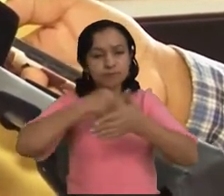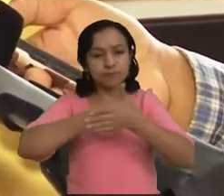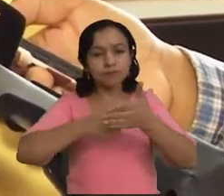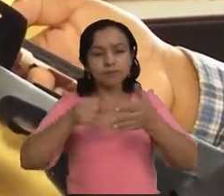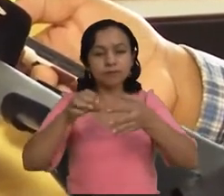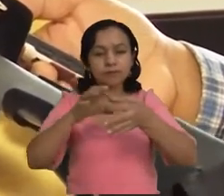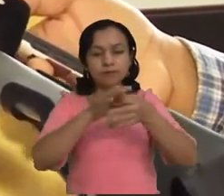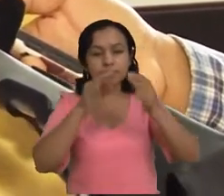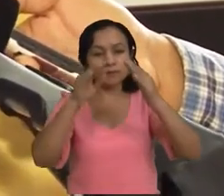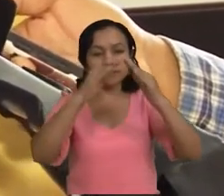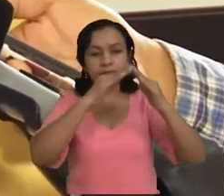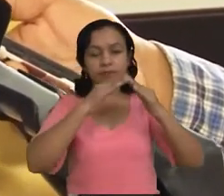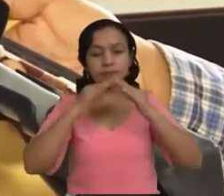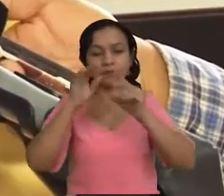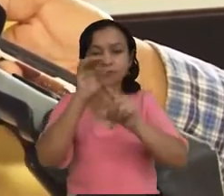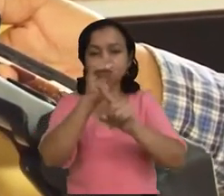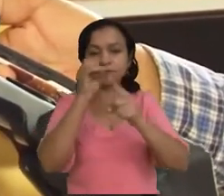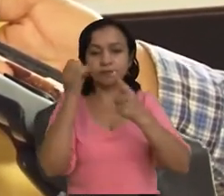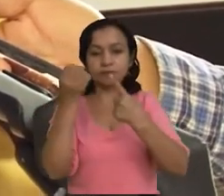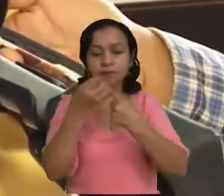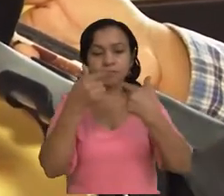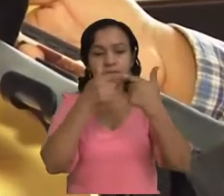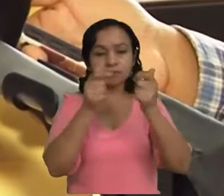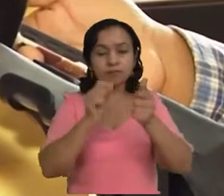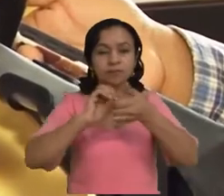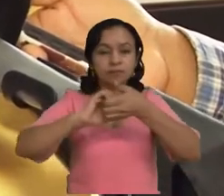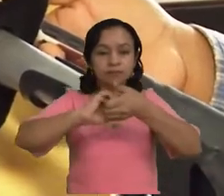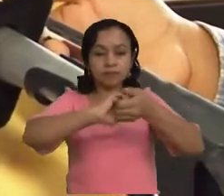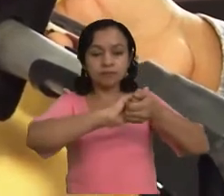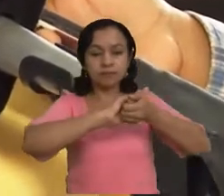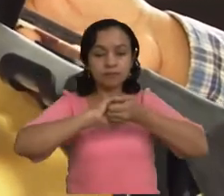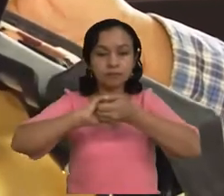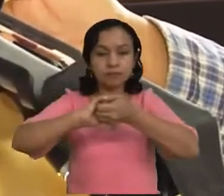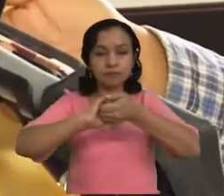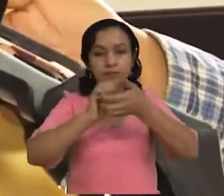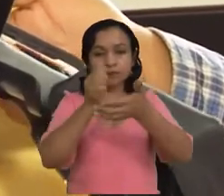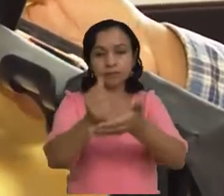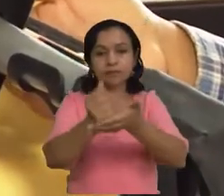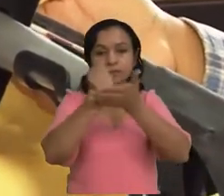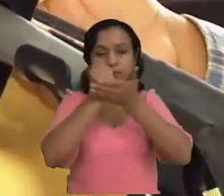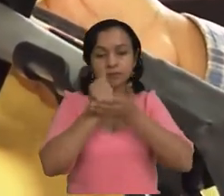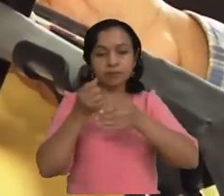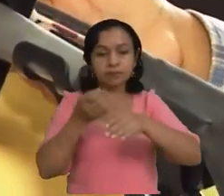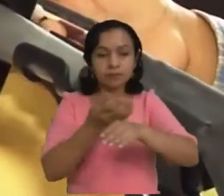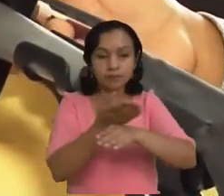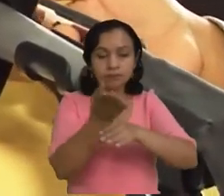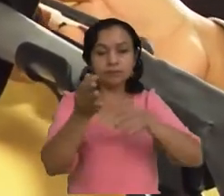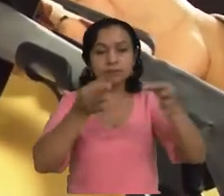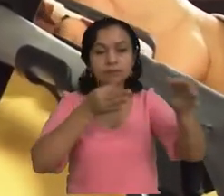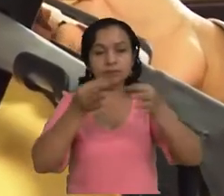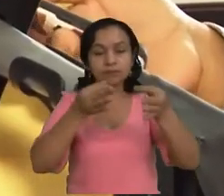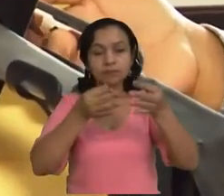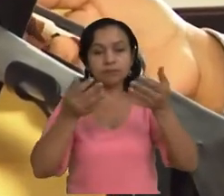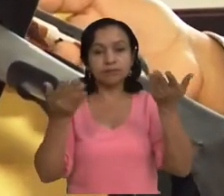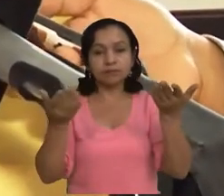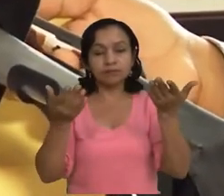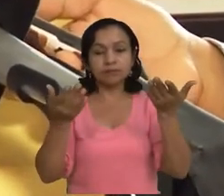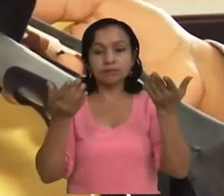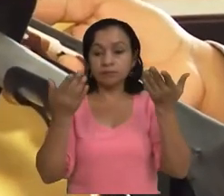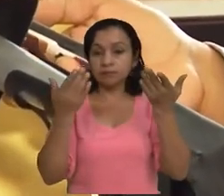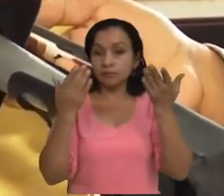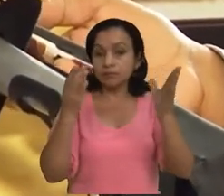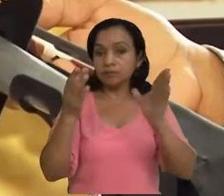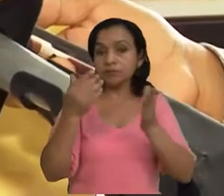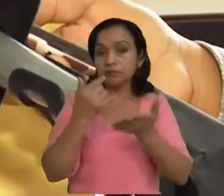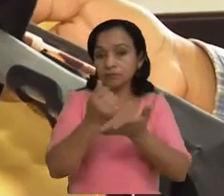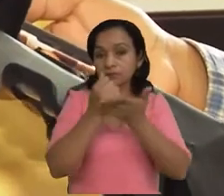de la ciudadanía organizada en este grupo de amigos, que nos van a aportar sus consejos, sus recomendaciones, sus sugerencias y sus críticas también